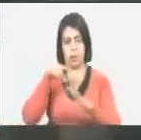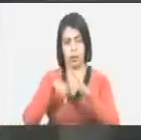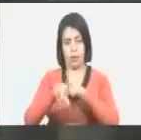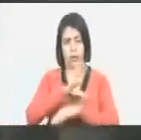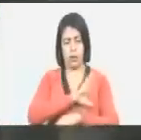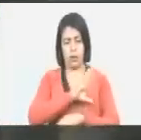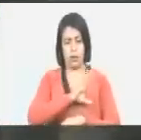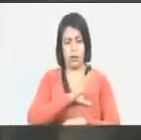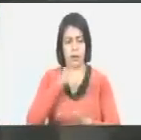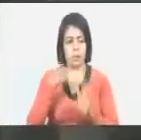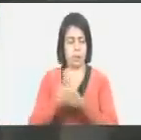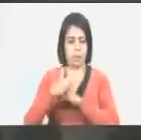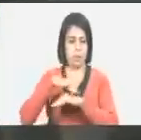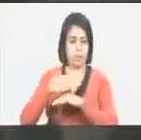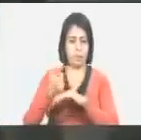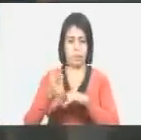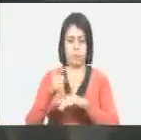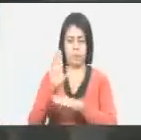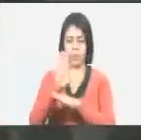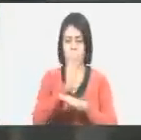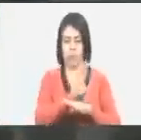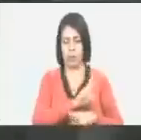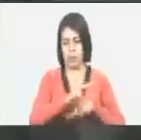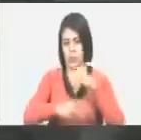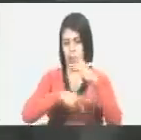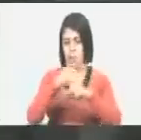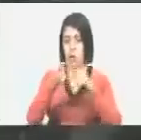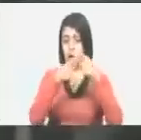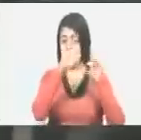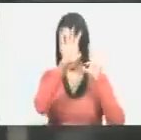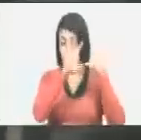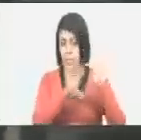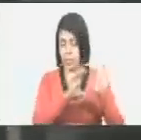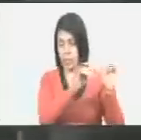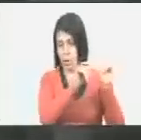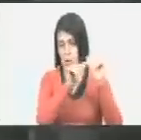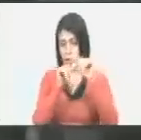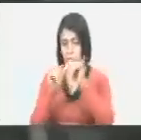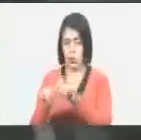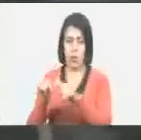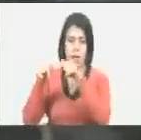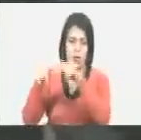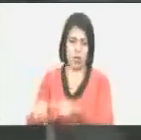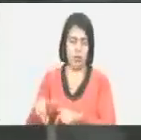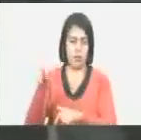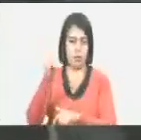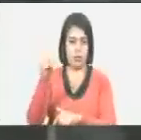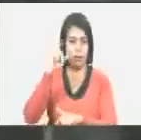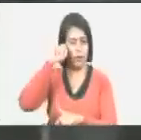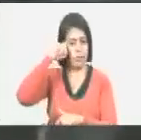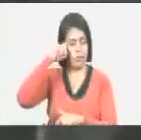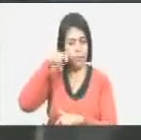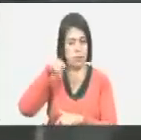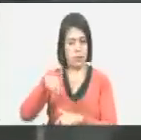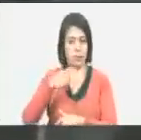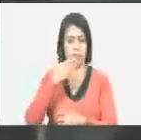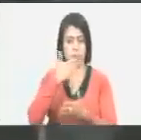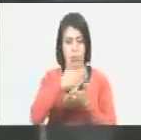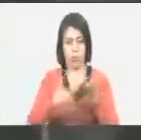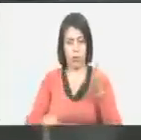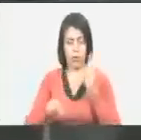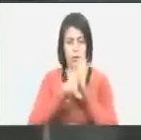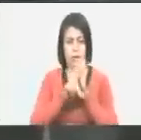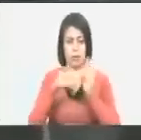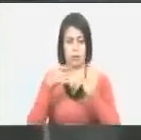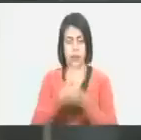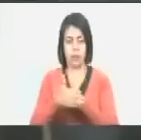internos. Tendría que ver pues con procedimientos que hay en otros países y además recuerde que esta propuesta de ley